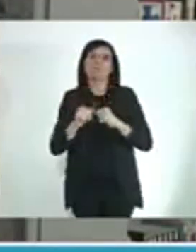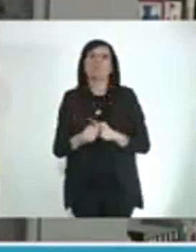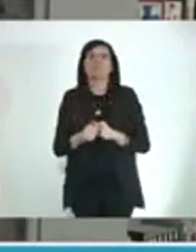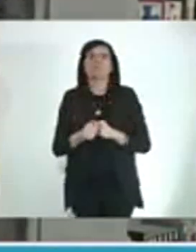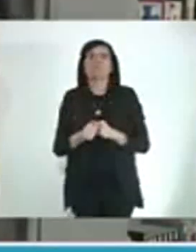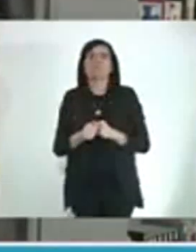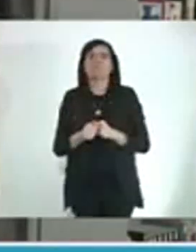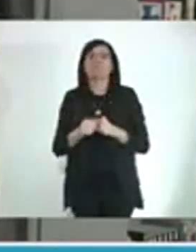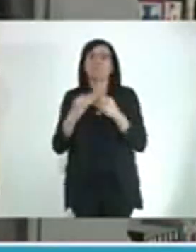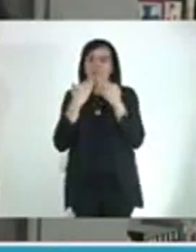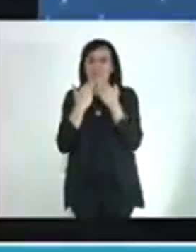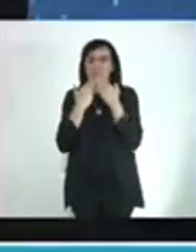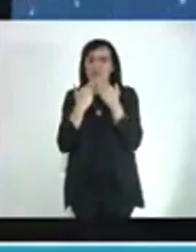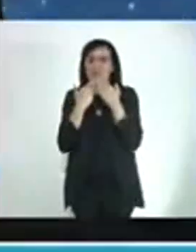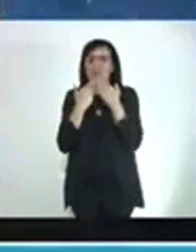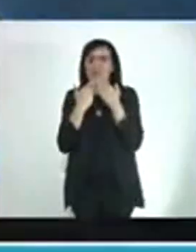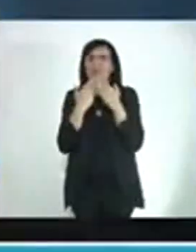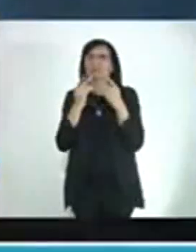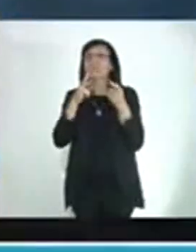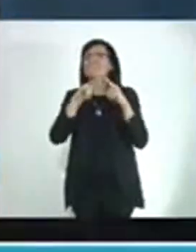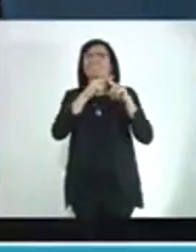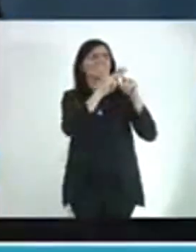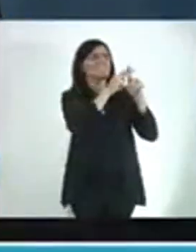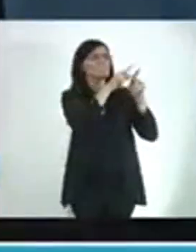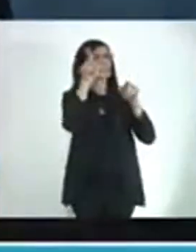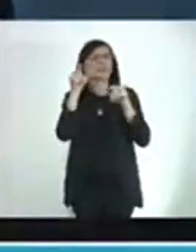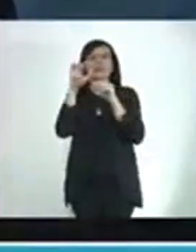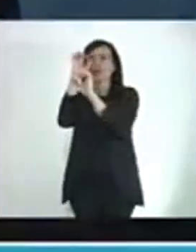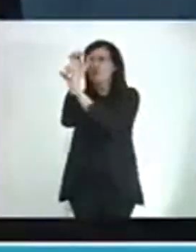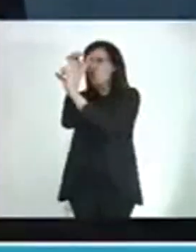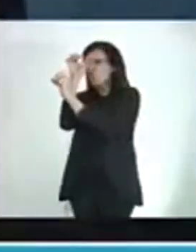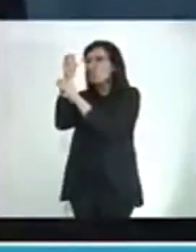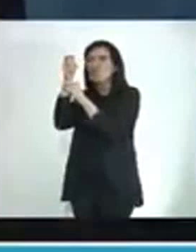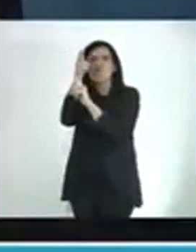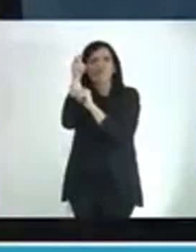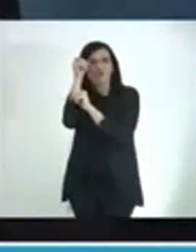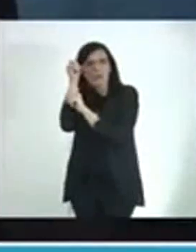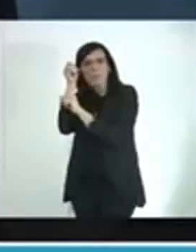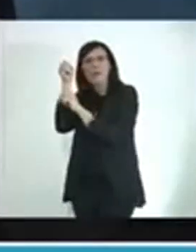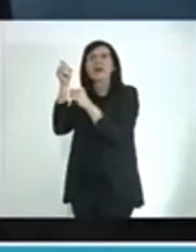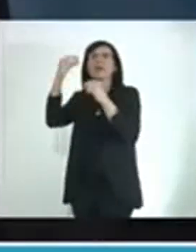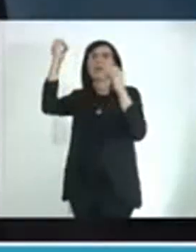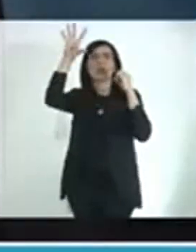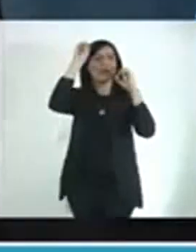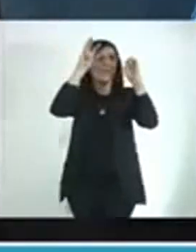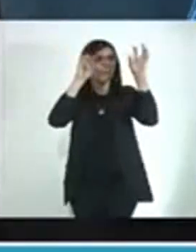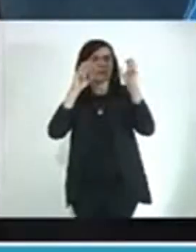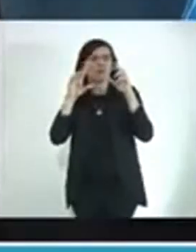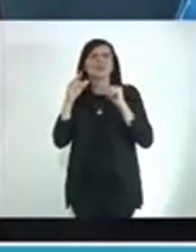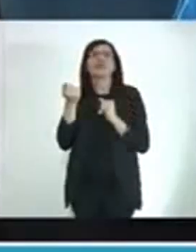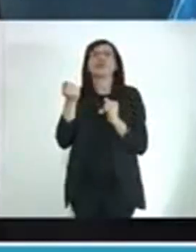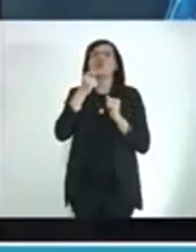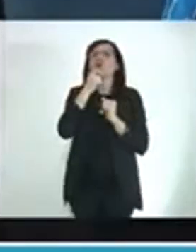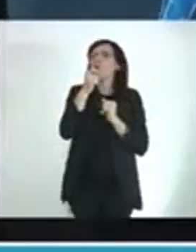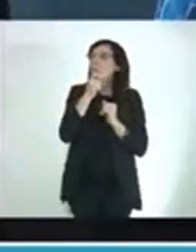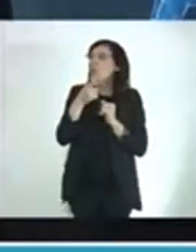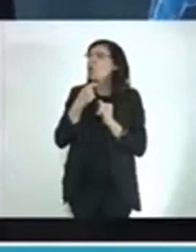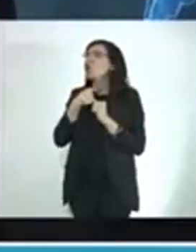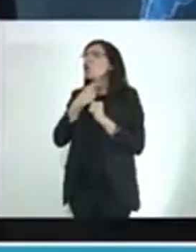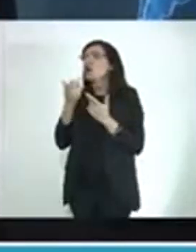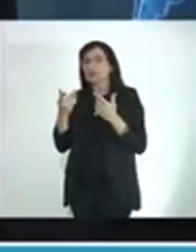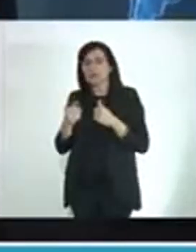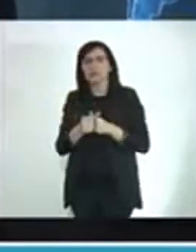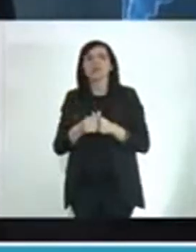mundo. Exactamente. Agradecemos a todo el equipo técnico, por supuesto, los camarógrafos, iluminadores, sonidistas, al equipo del ministro de Educación, al